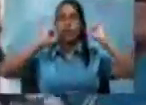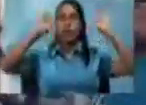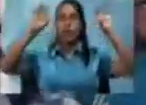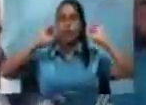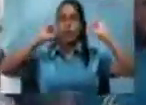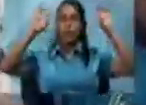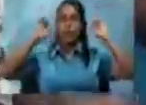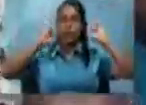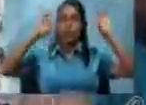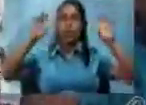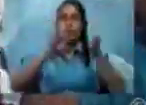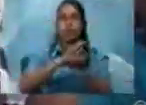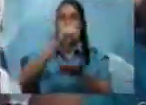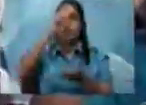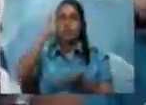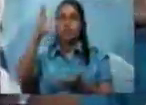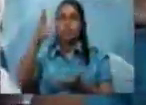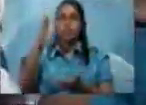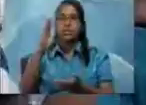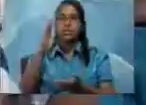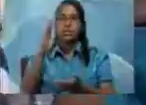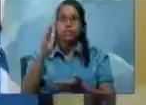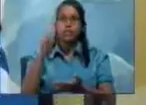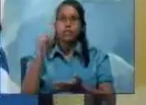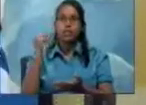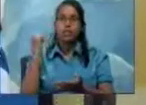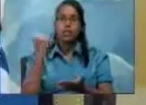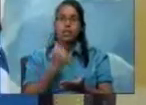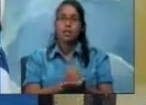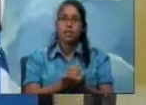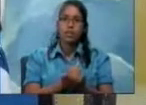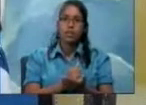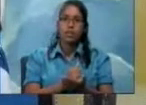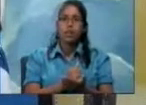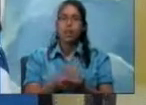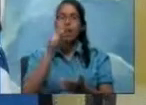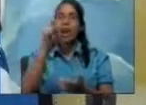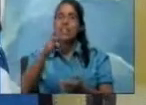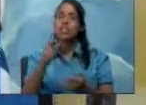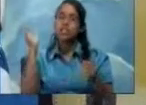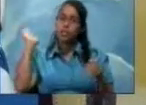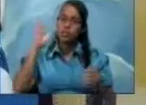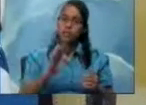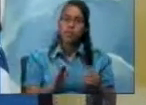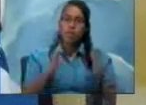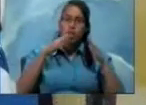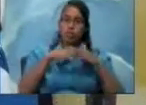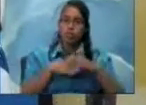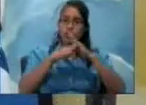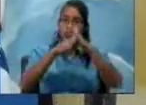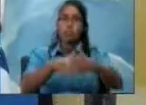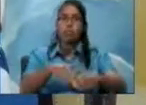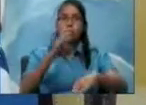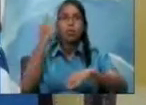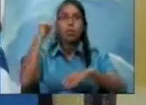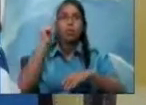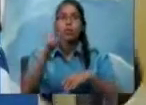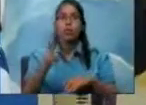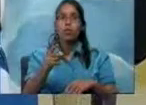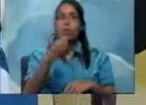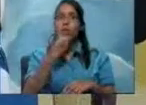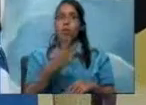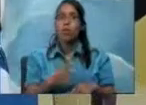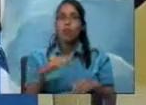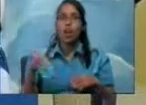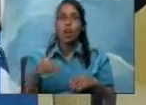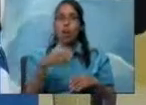Gloria a Dios allí venía la carga allí viene la carga porque pero una carga buena los